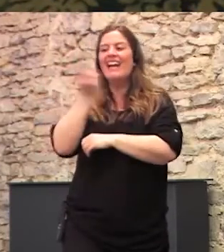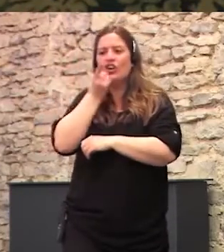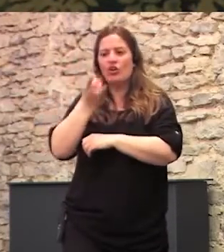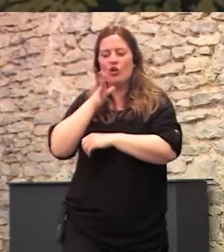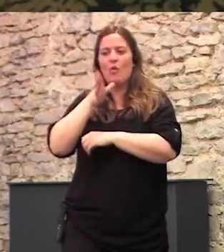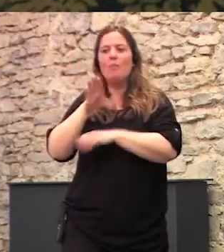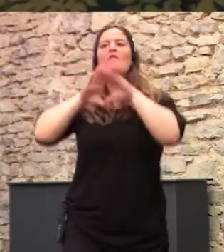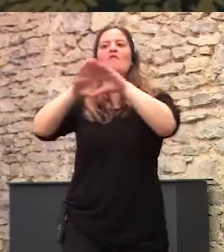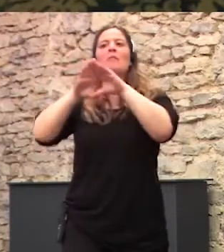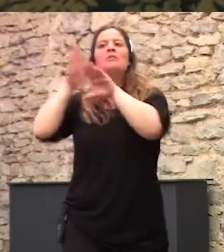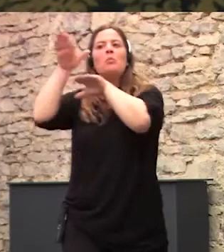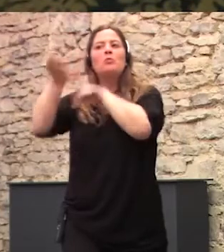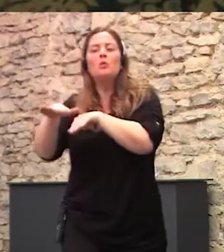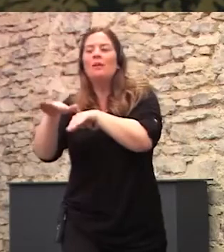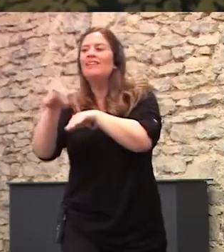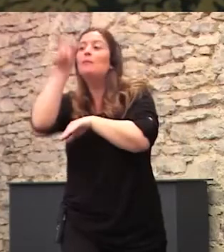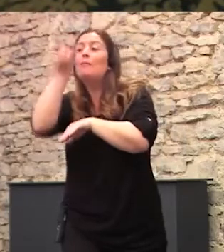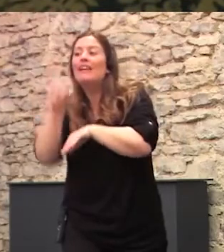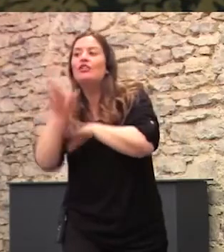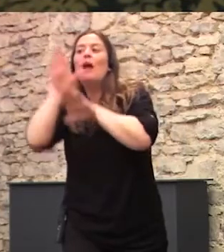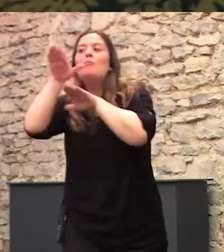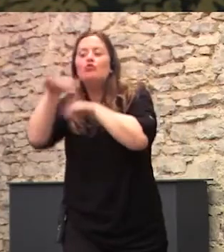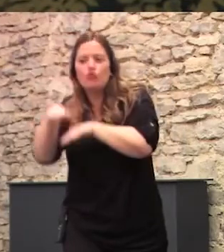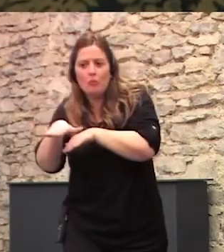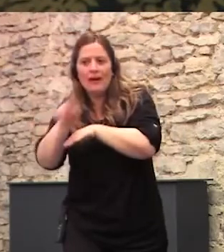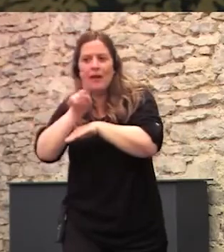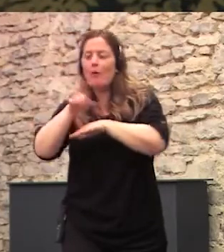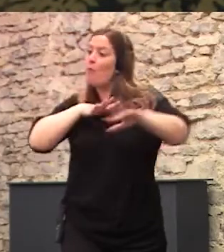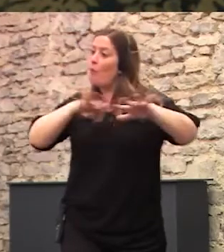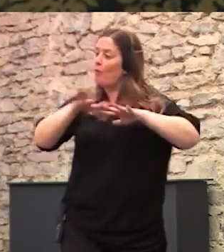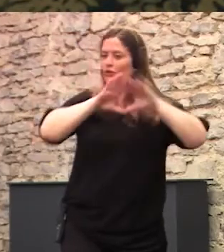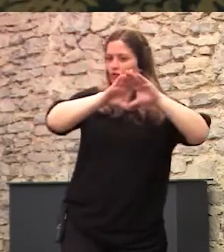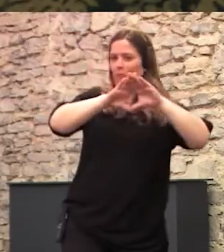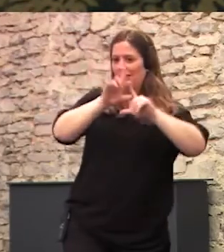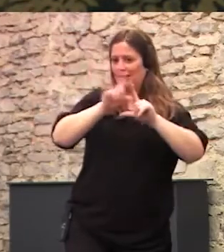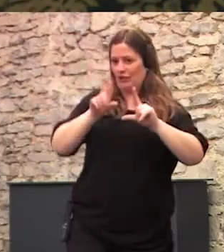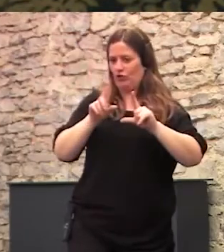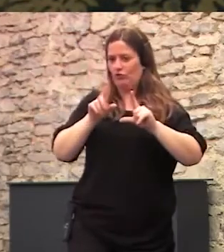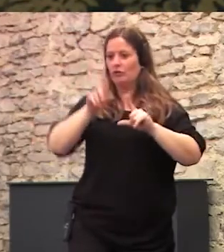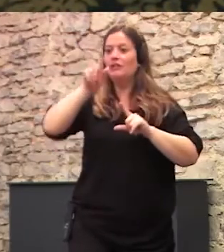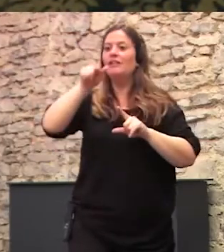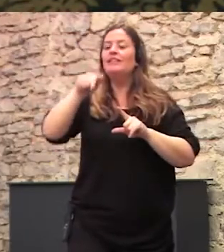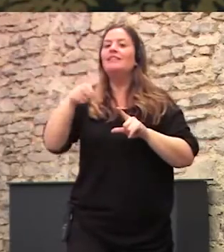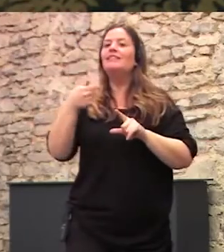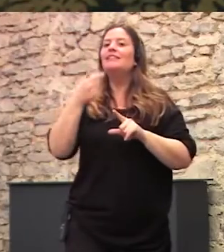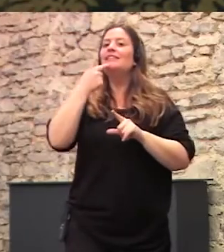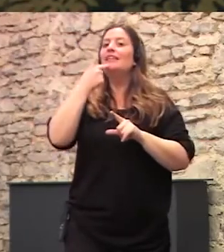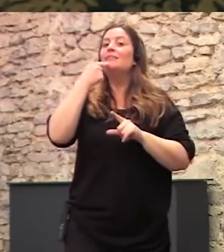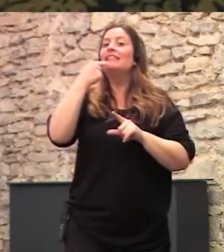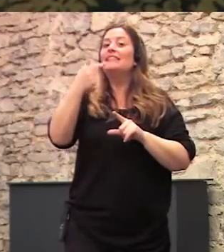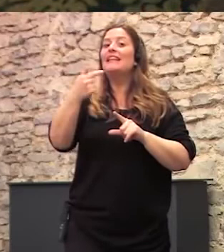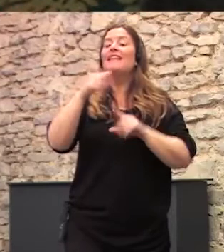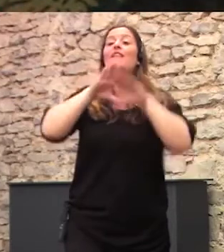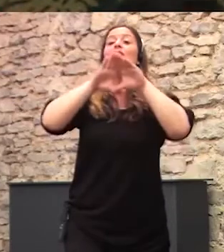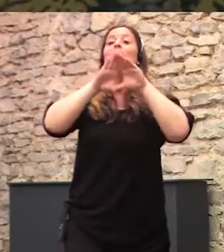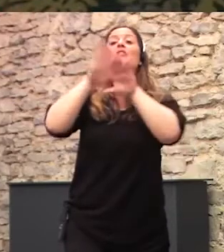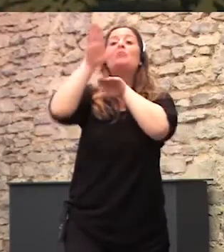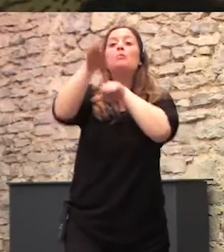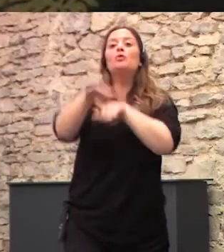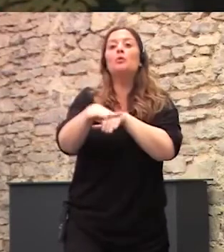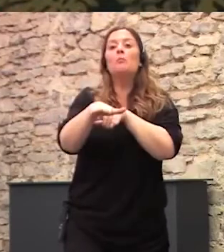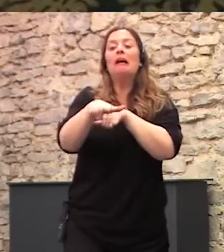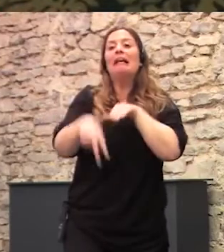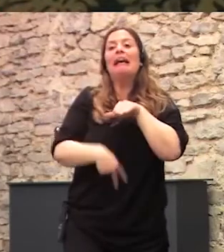de las personas y no tanto de los movimientos, etcétera. Pero bueno, se habla de feminismo musulmán y en general se suele